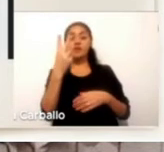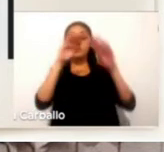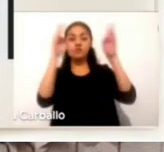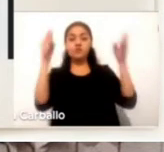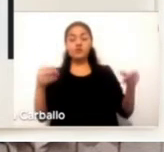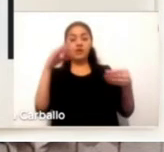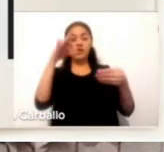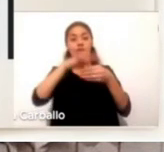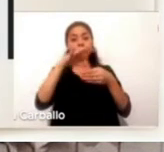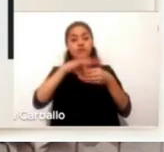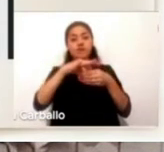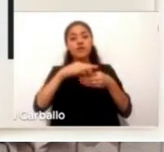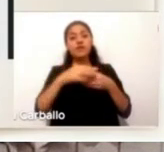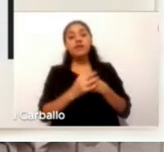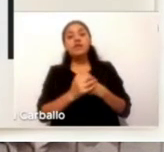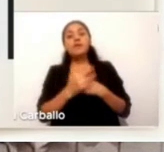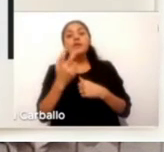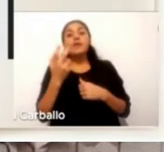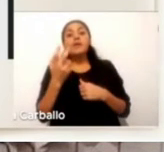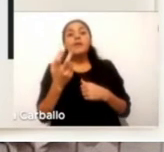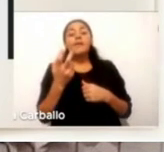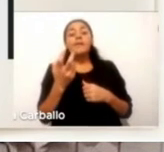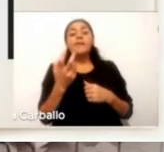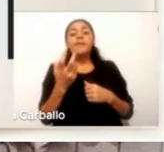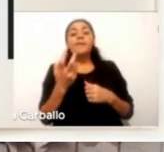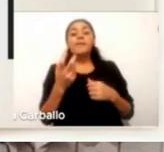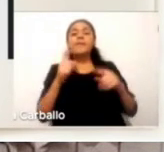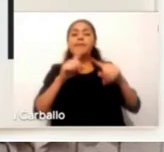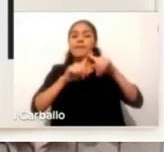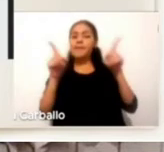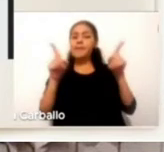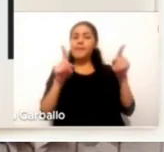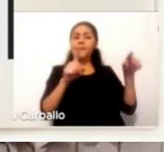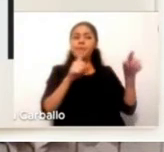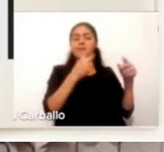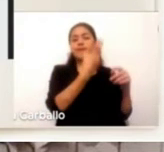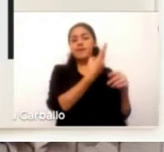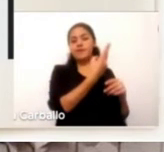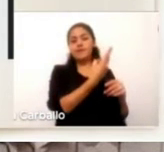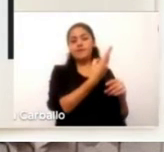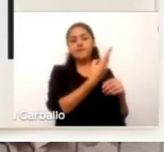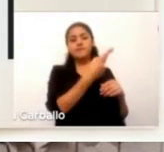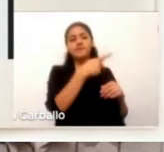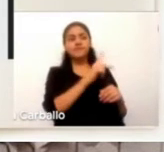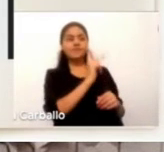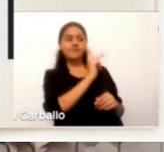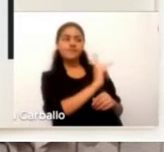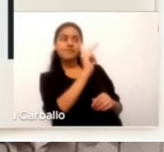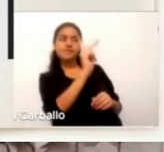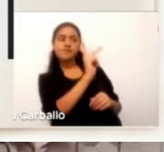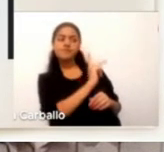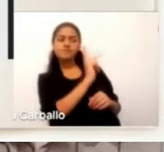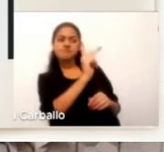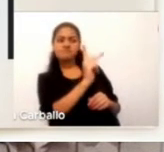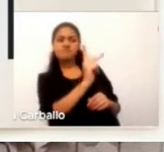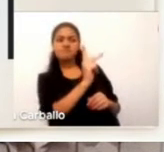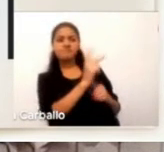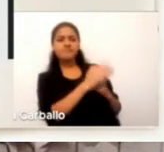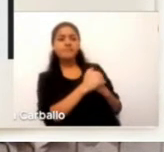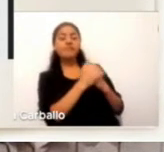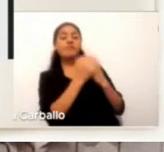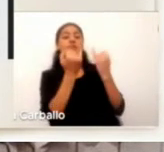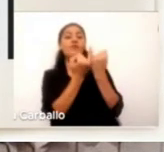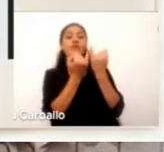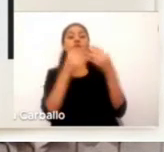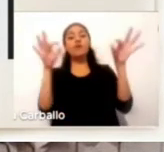es distinto a los otros 2. Sin embargo, los rubros coincidentes son idénticos con el rubro accesorio de boletas